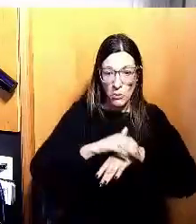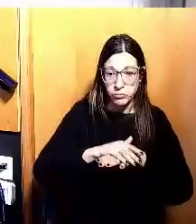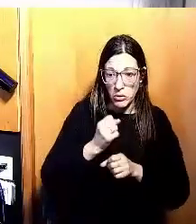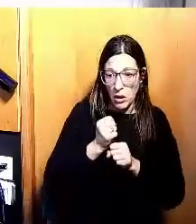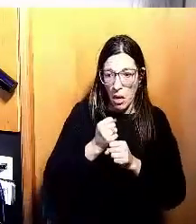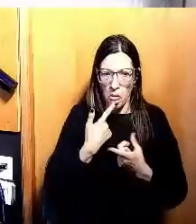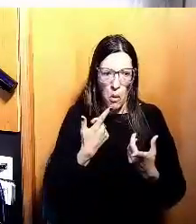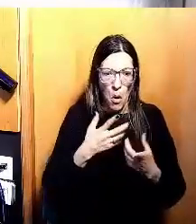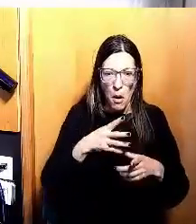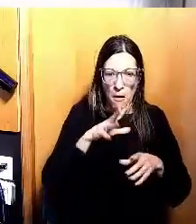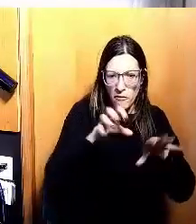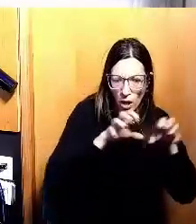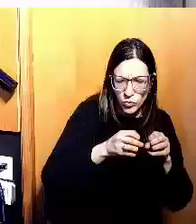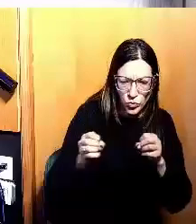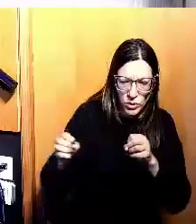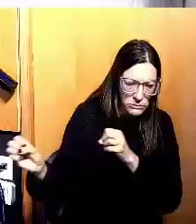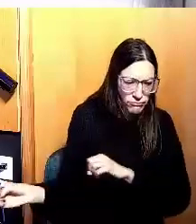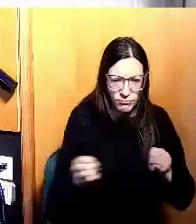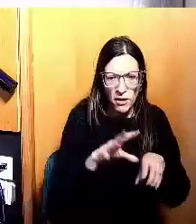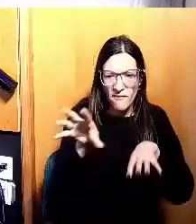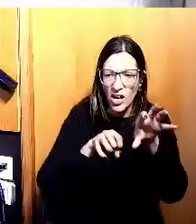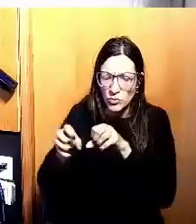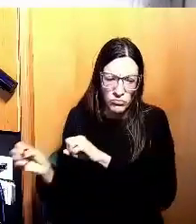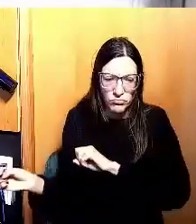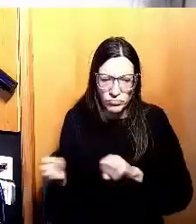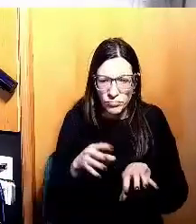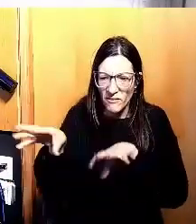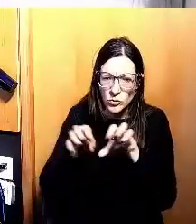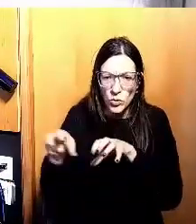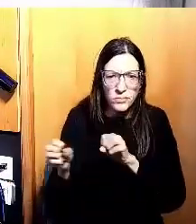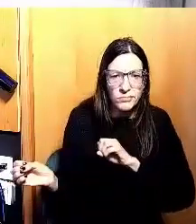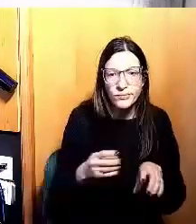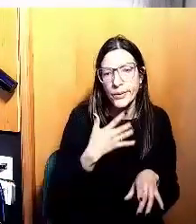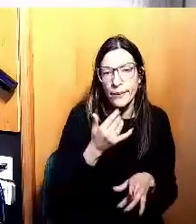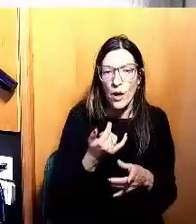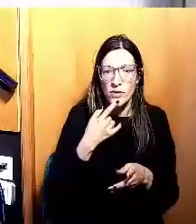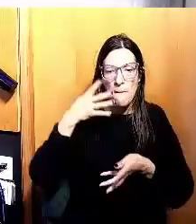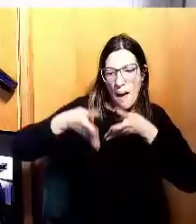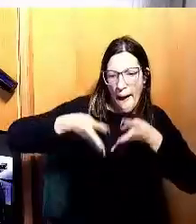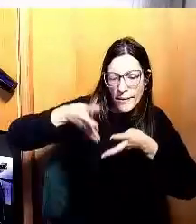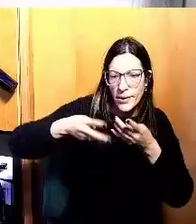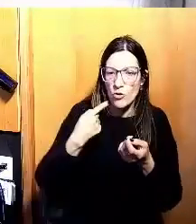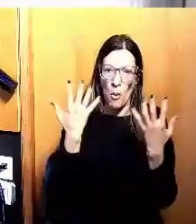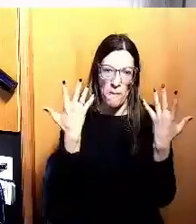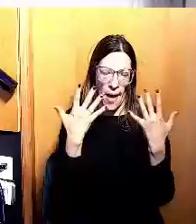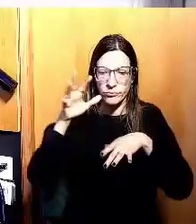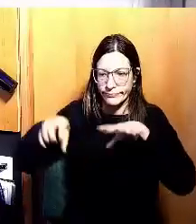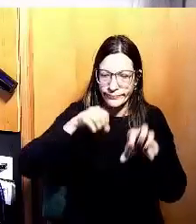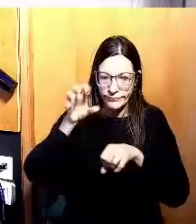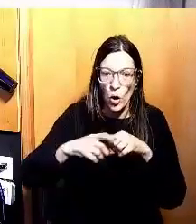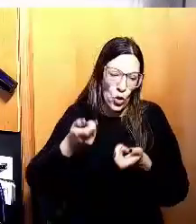detectan, bueno, qué tipo de cosas estamos sacando acá. Hay recolección que se hace mecánicamente, otra que se hace a mano, con palas y